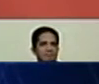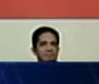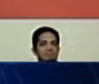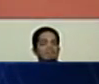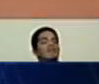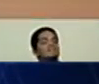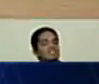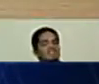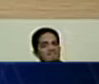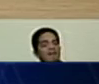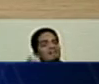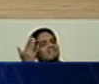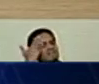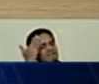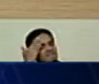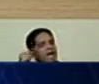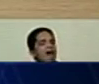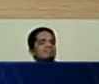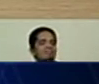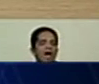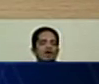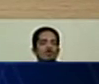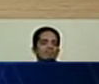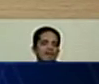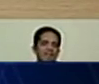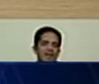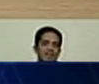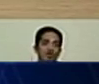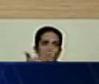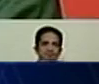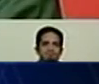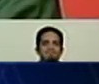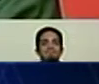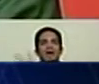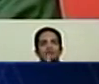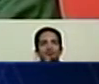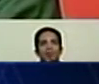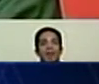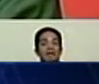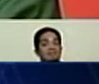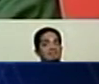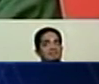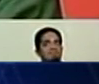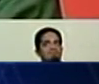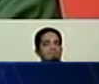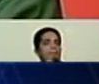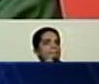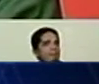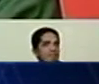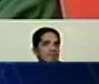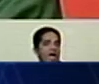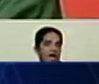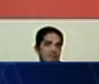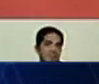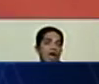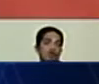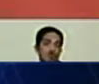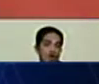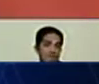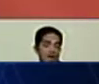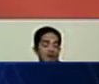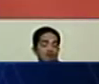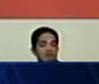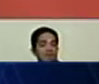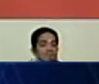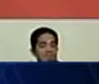que estaban en aguas jurisdiccionales de Venezuela sin autorización debida del gobierno soberano, del Estado soberano